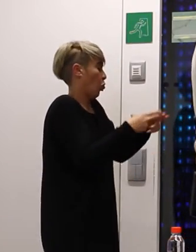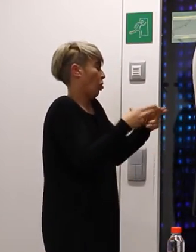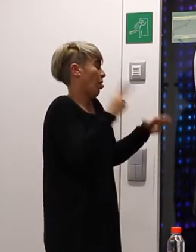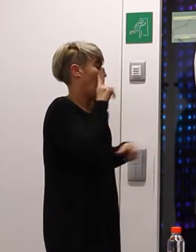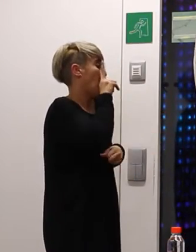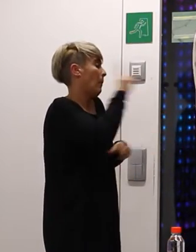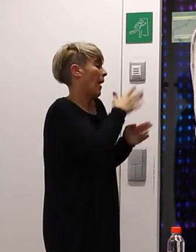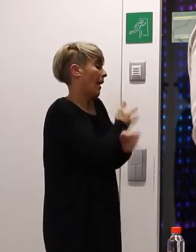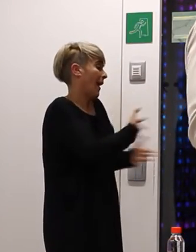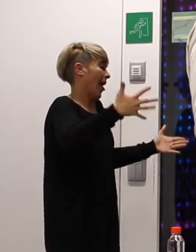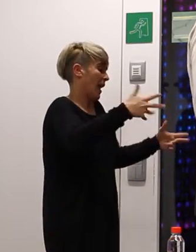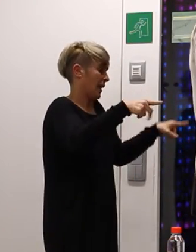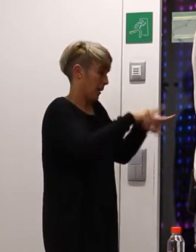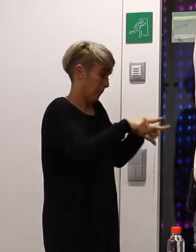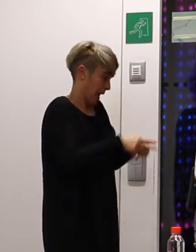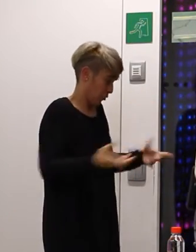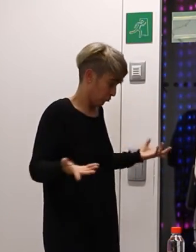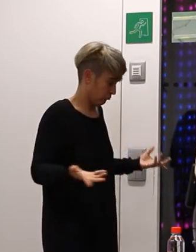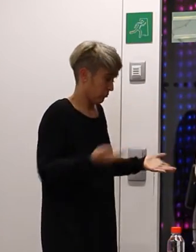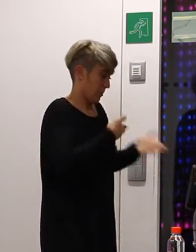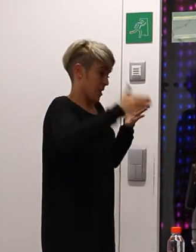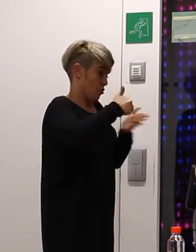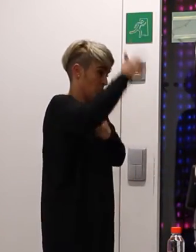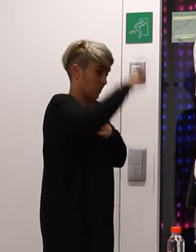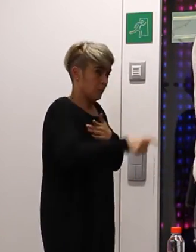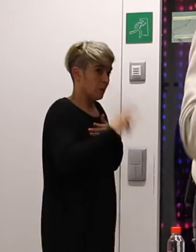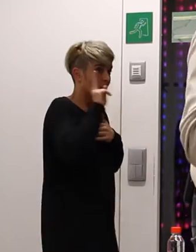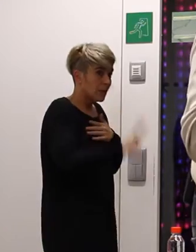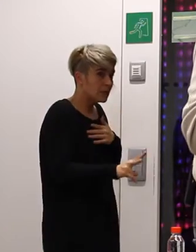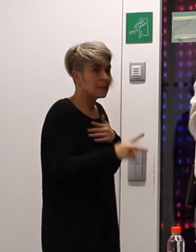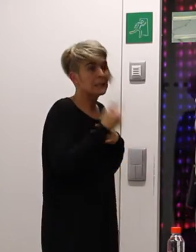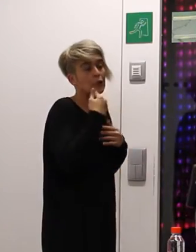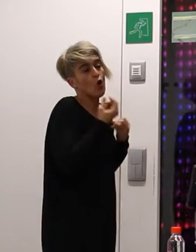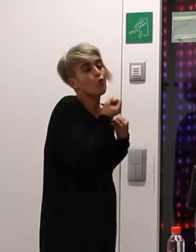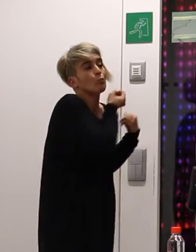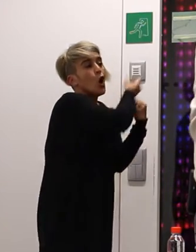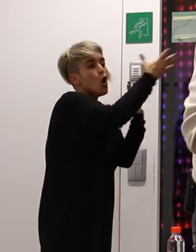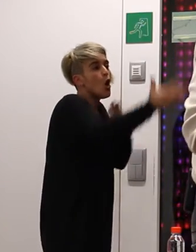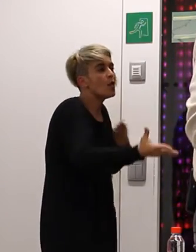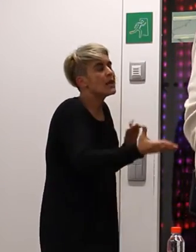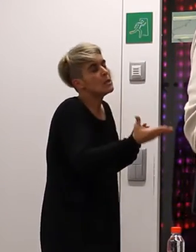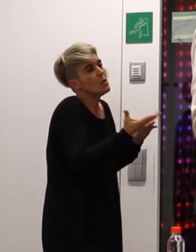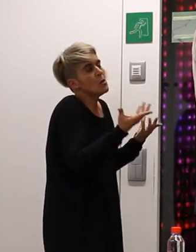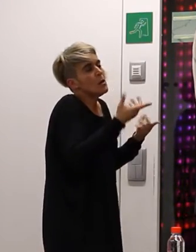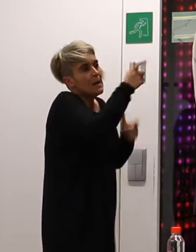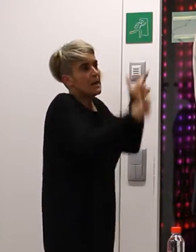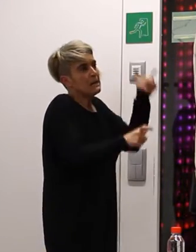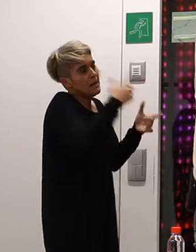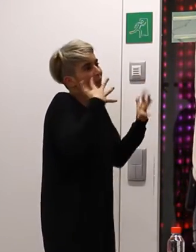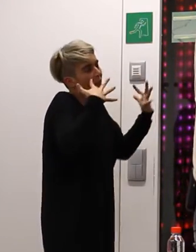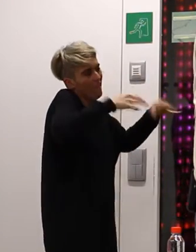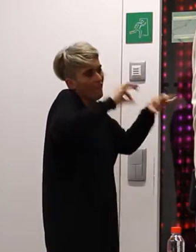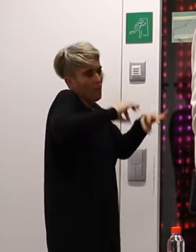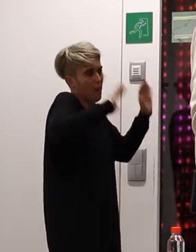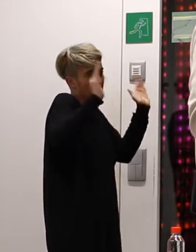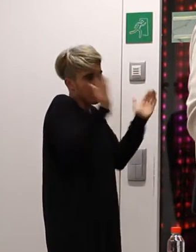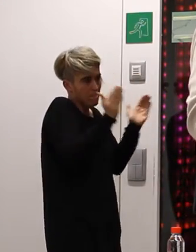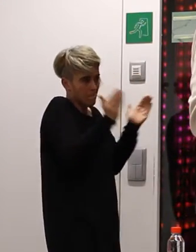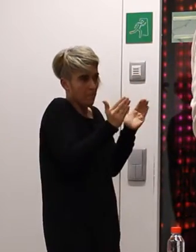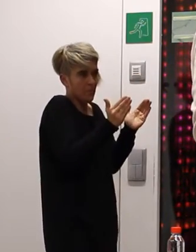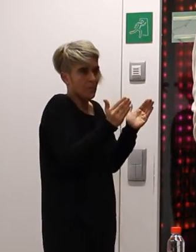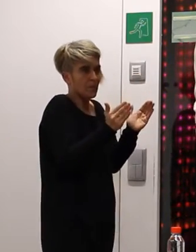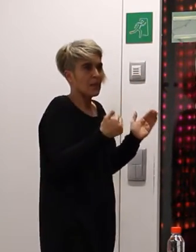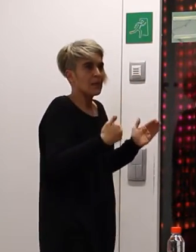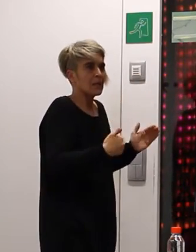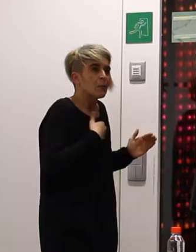pero si digo yo esto contrario, me escucháis vosotras, que a lo mejor sois un público más informado, pero más reducido. Por eso